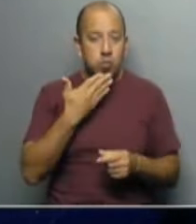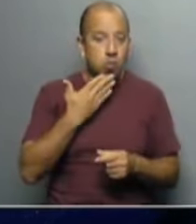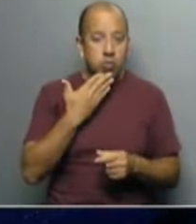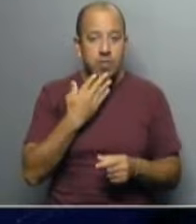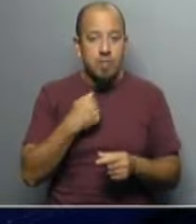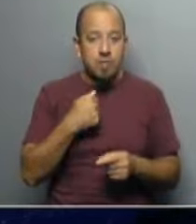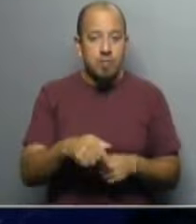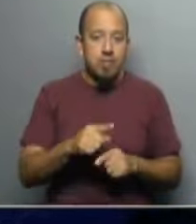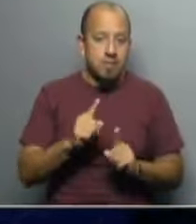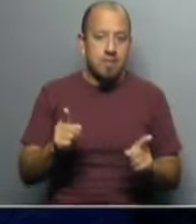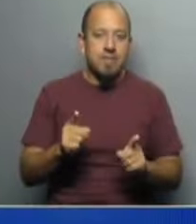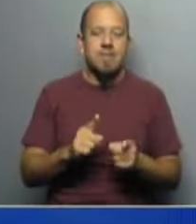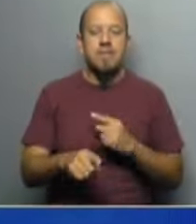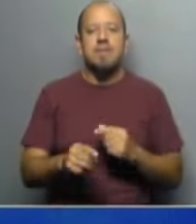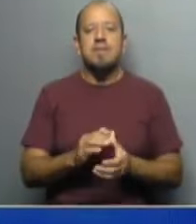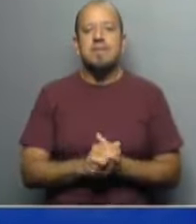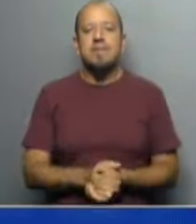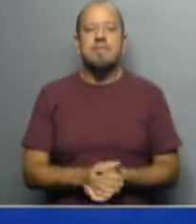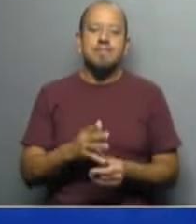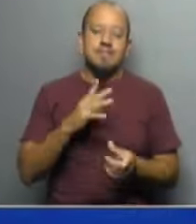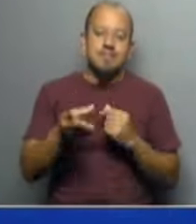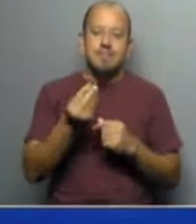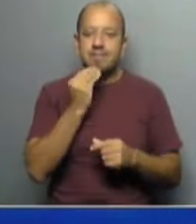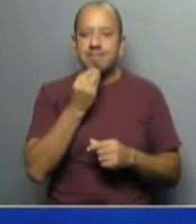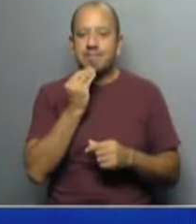favor. ¿Todo bien? Hay que disimular un poco.